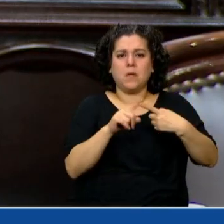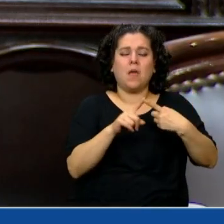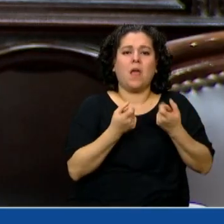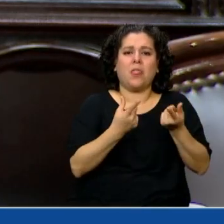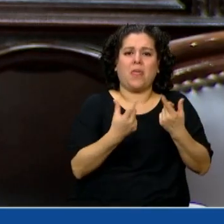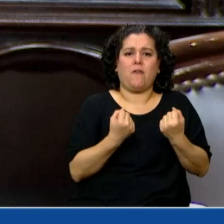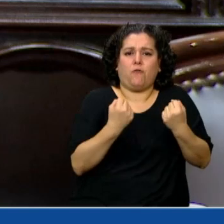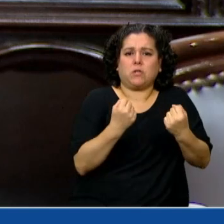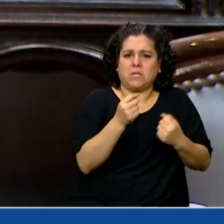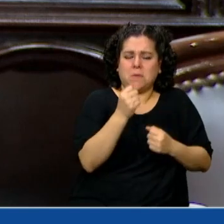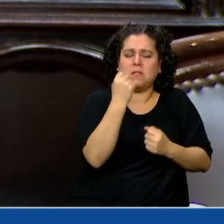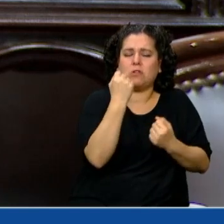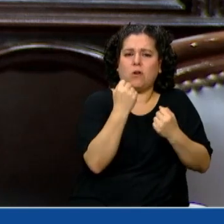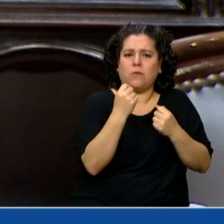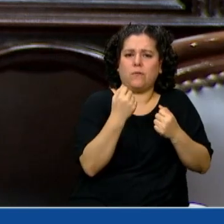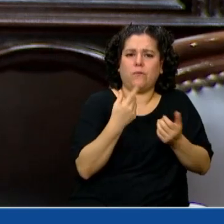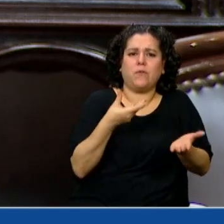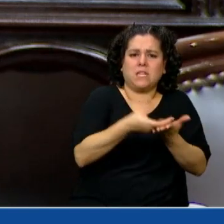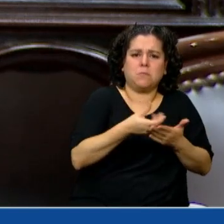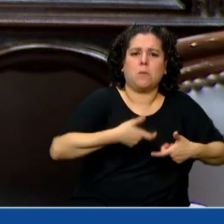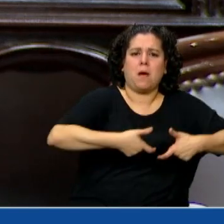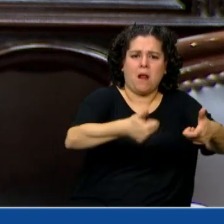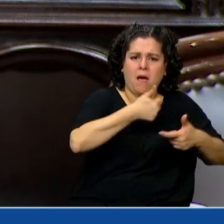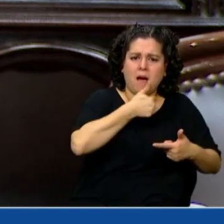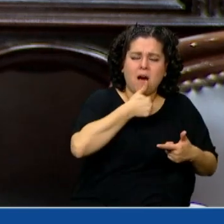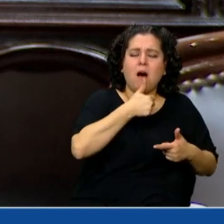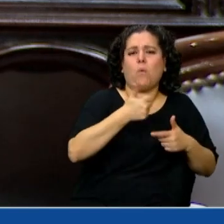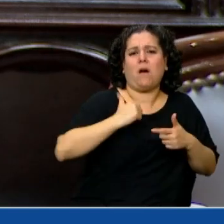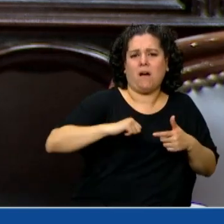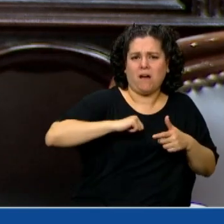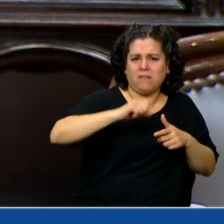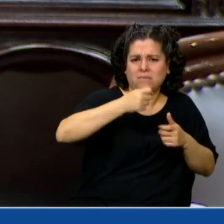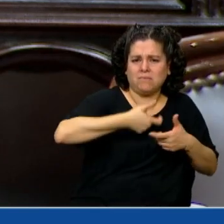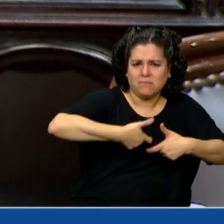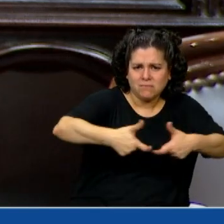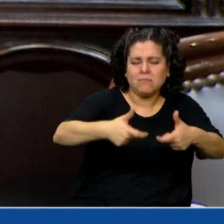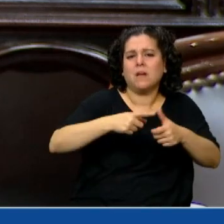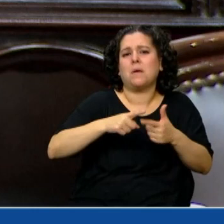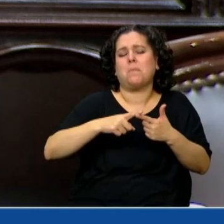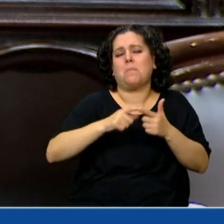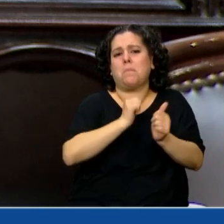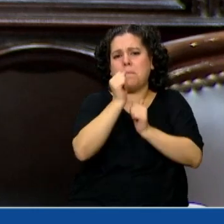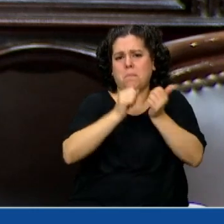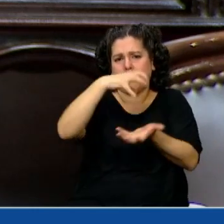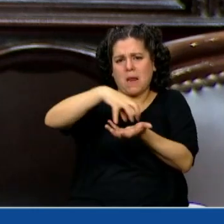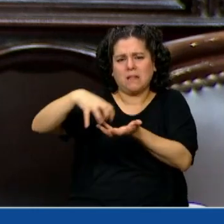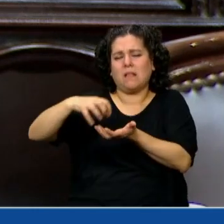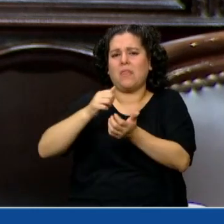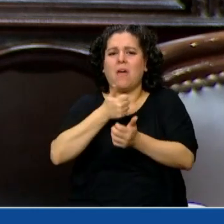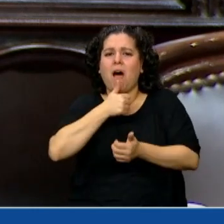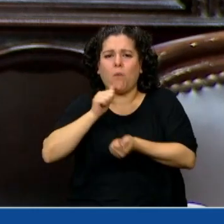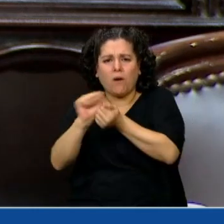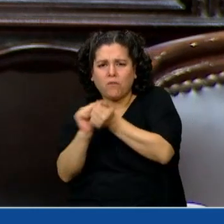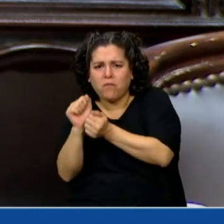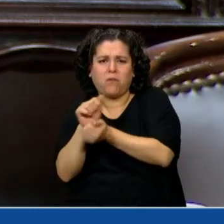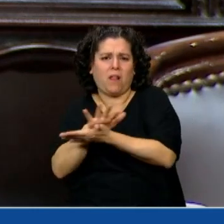Fortalecer el financiamiento para redes de agua potable, desagües cloacales, plantas potabilizadoras, plantas depuradoras.